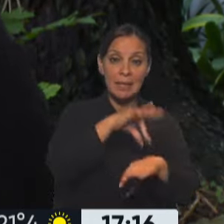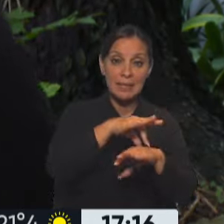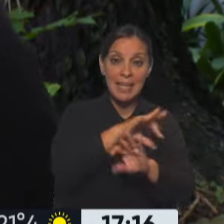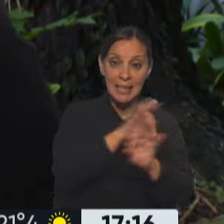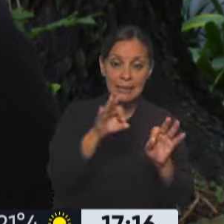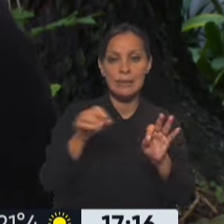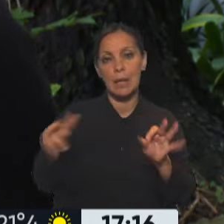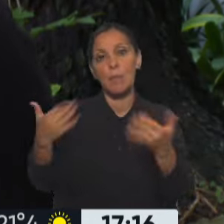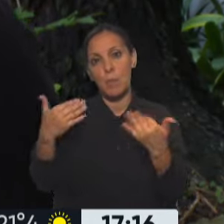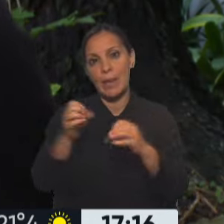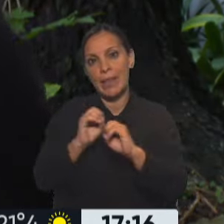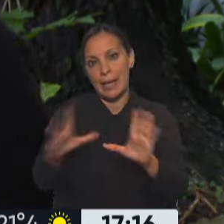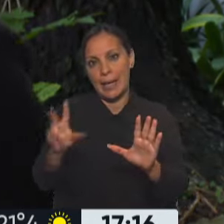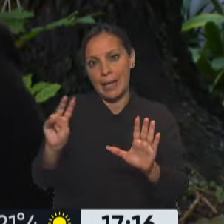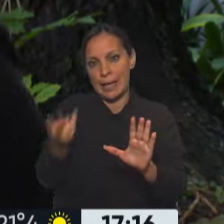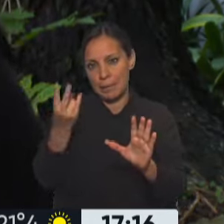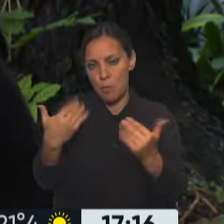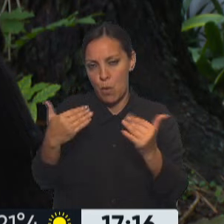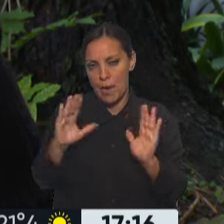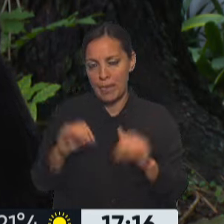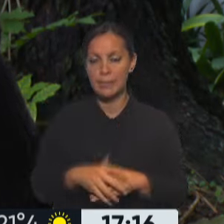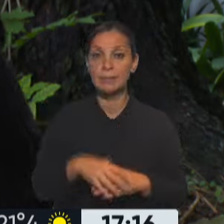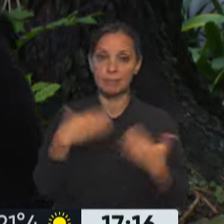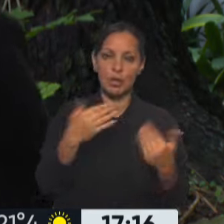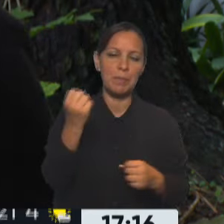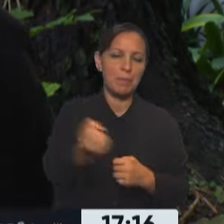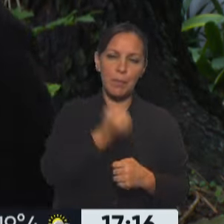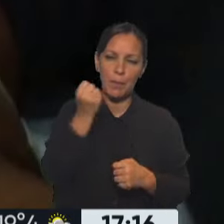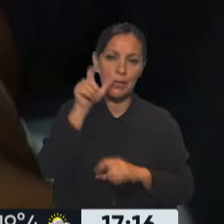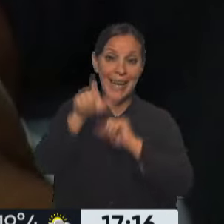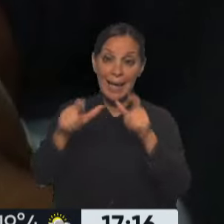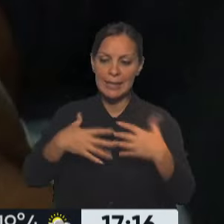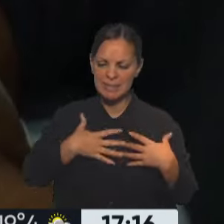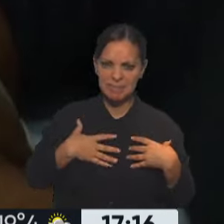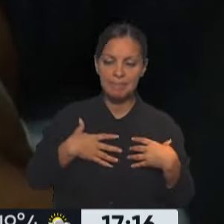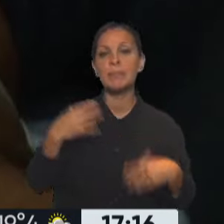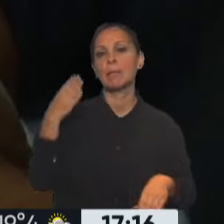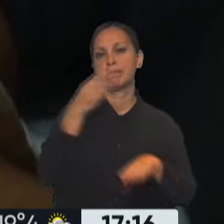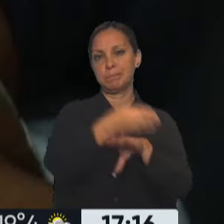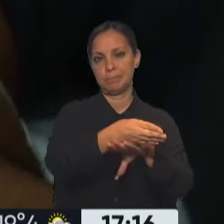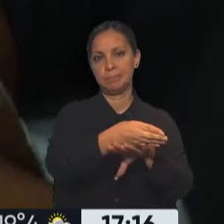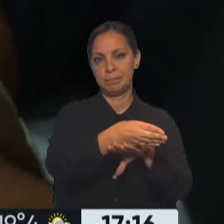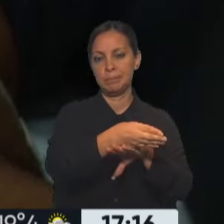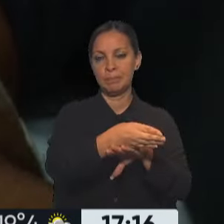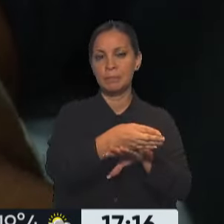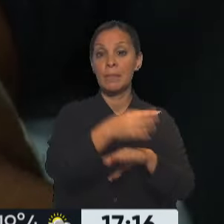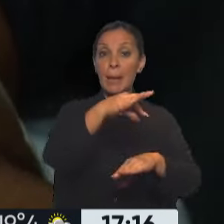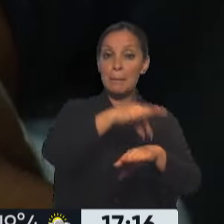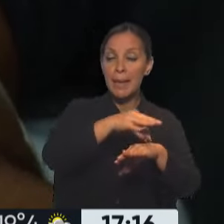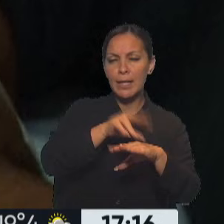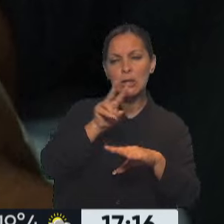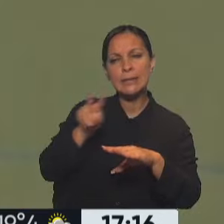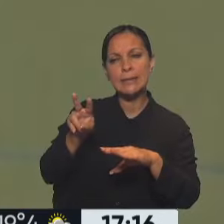mortalidad. Por eso es tan importante que las personas consulten a tiempo y la sospecha clínica de parte del médico y